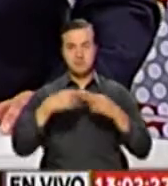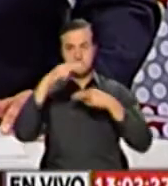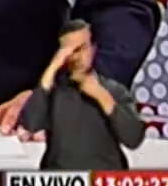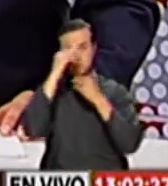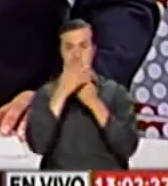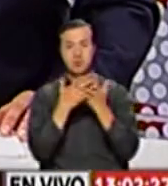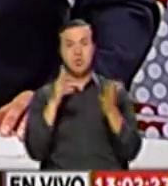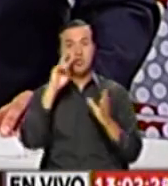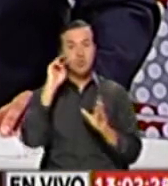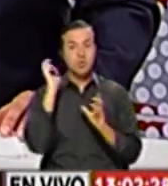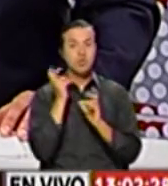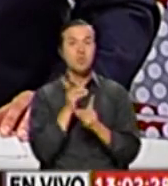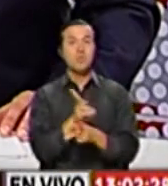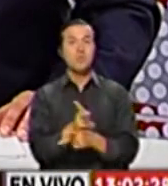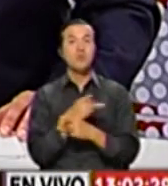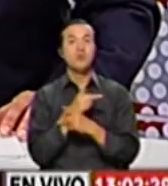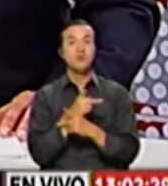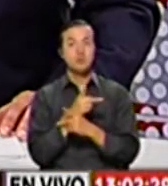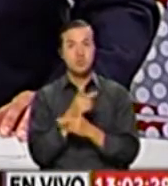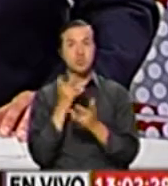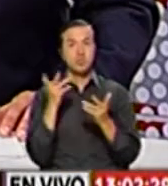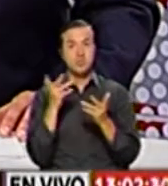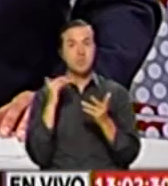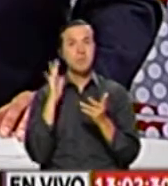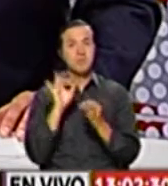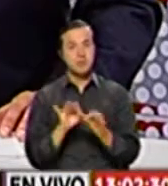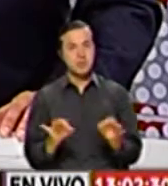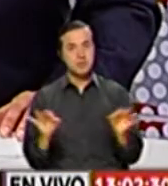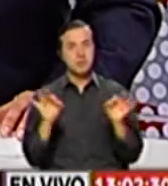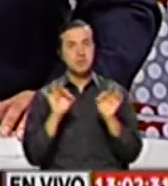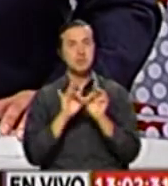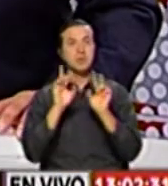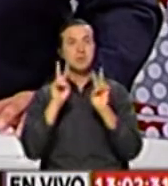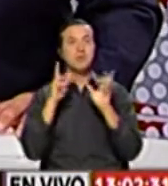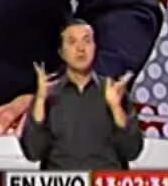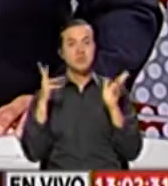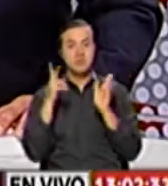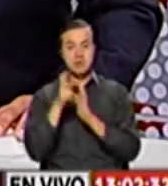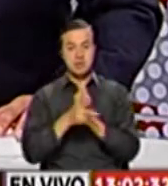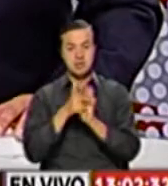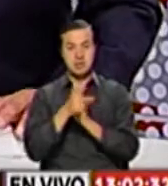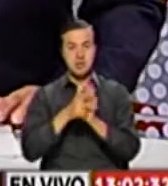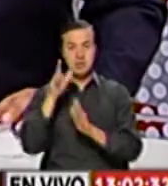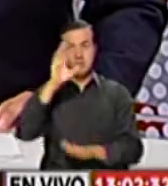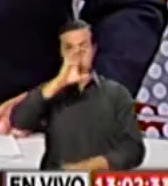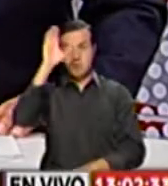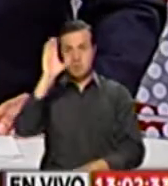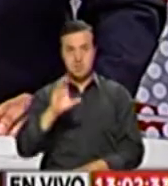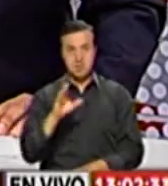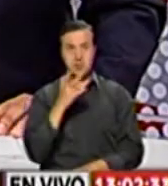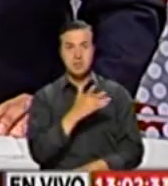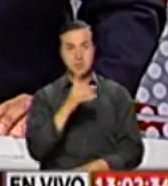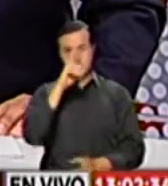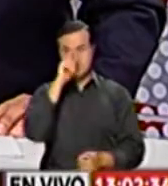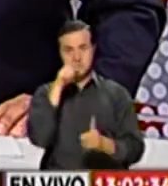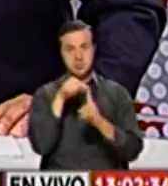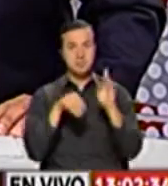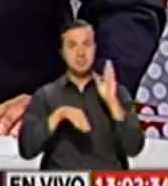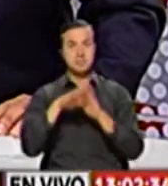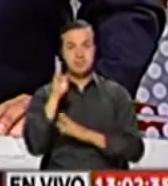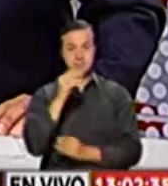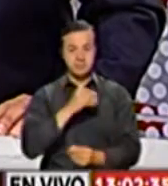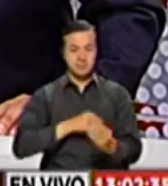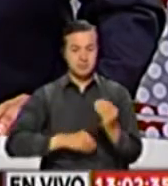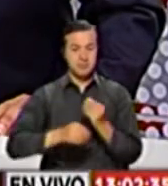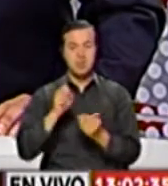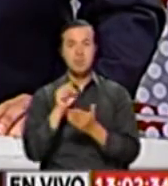noticias, el turismo y la producción serían los beneficiarios directos con la puesta en marcha del tren de la costa. El mismo apunta al incremento en la inversión